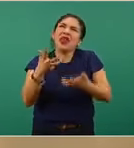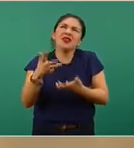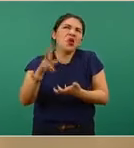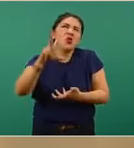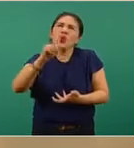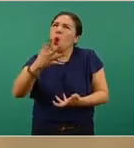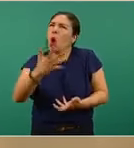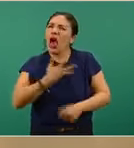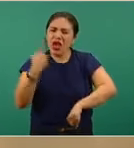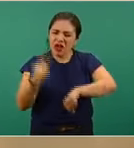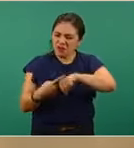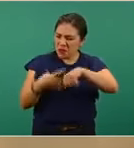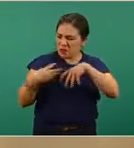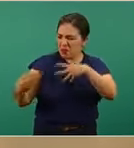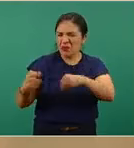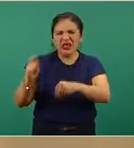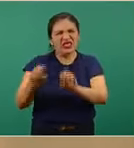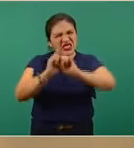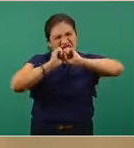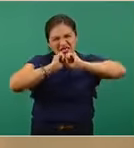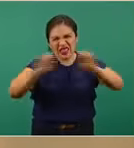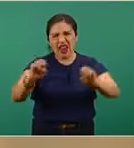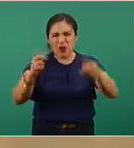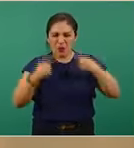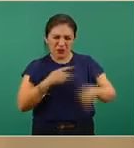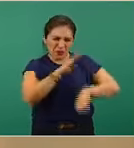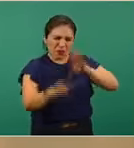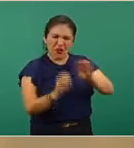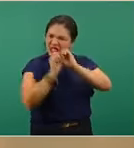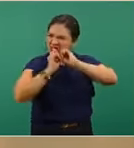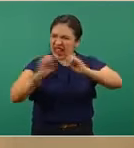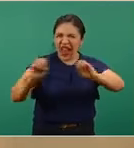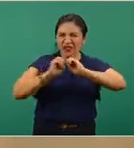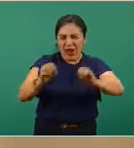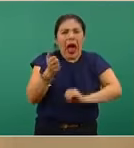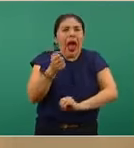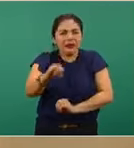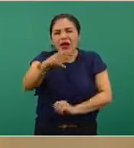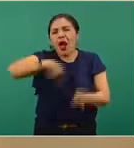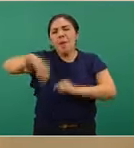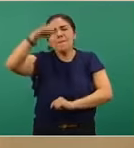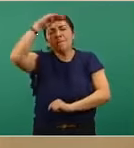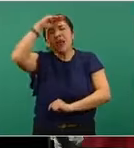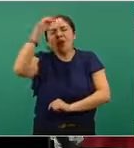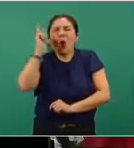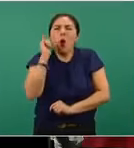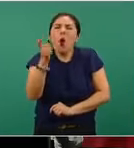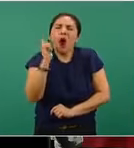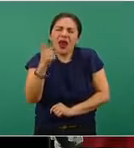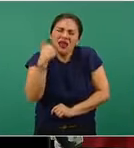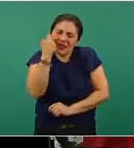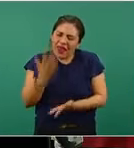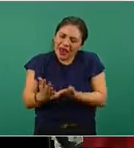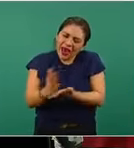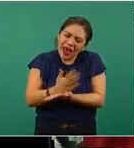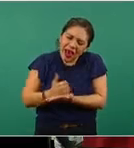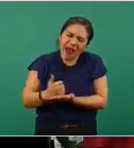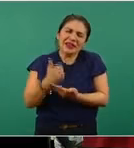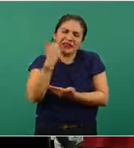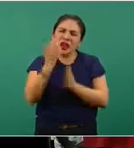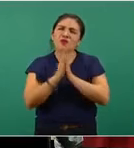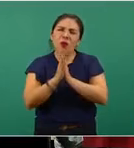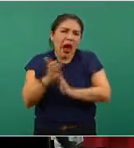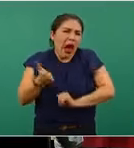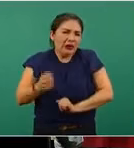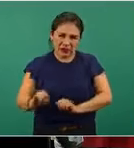hubiera 0 casos, 0 pérdidas de vida, 0 defunciones. Es lo que deseamos, estoy seguro, todas y todos en el